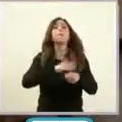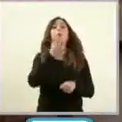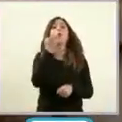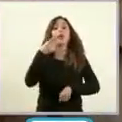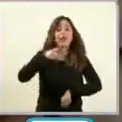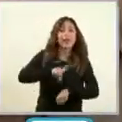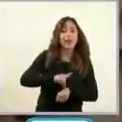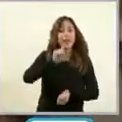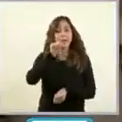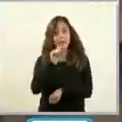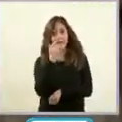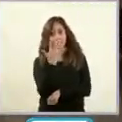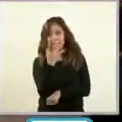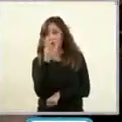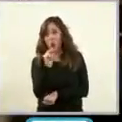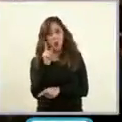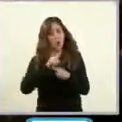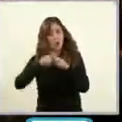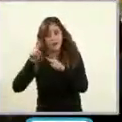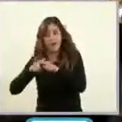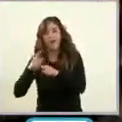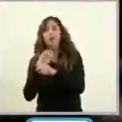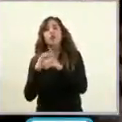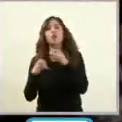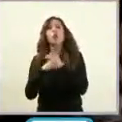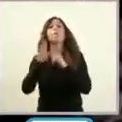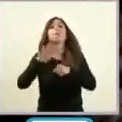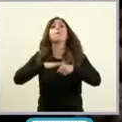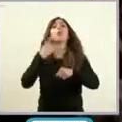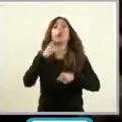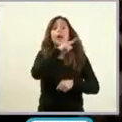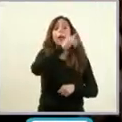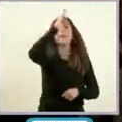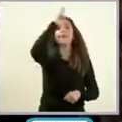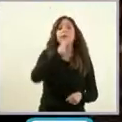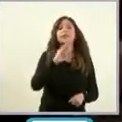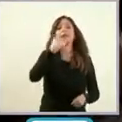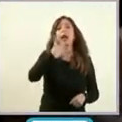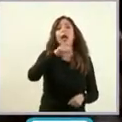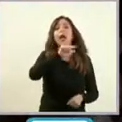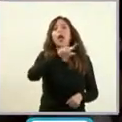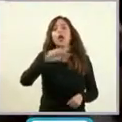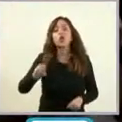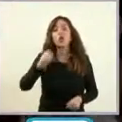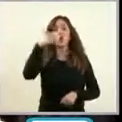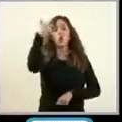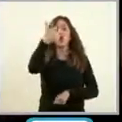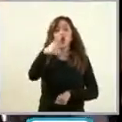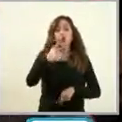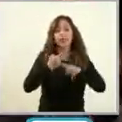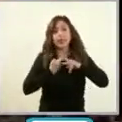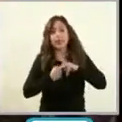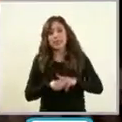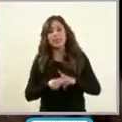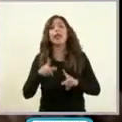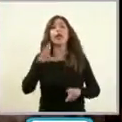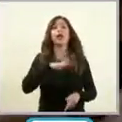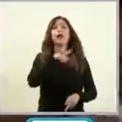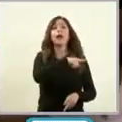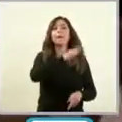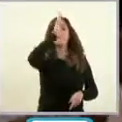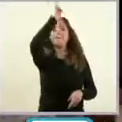25, pues no se hace mucho, porque finalmente la misa de gallo empezaba justo a las 12. Justo a las 2. Entonces era como la misa de los 2